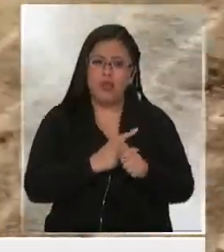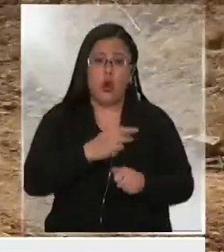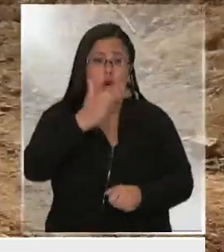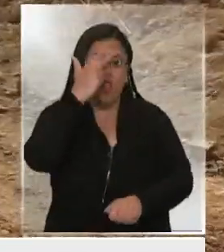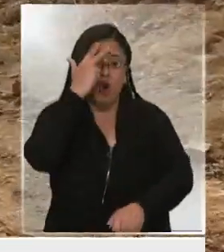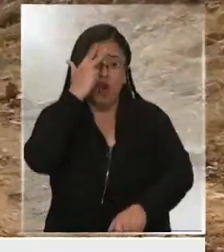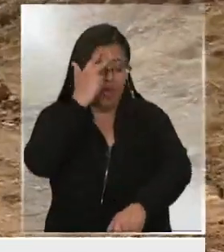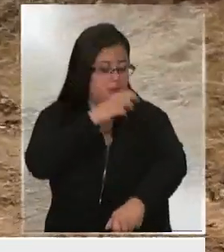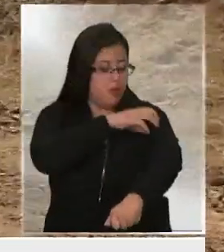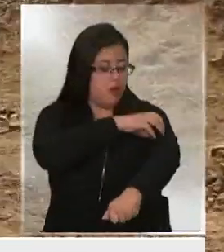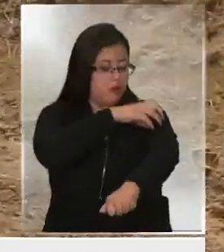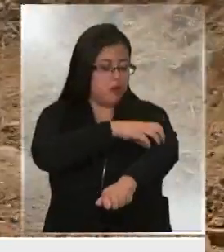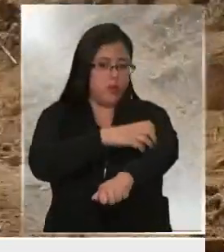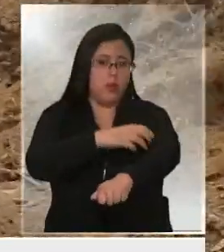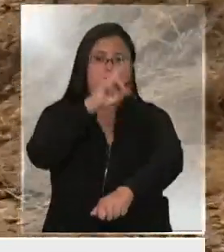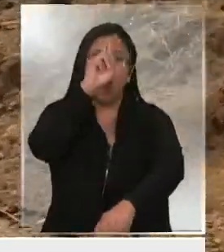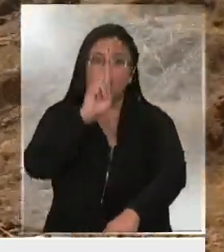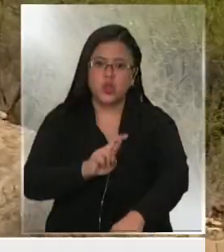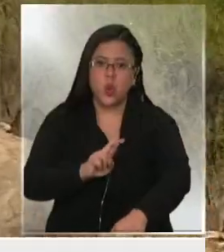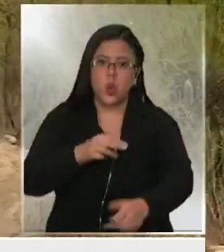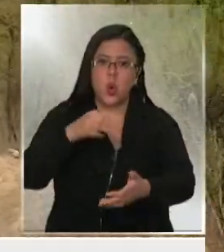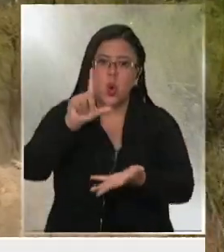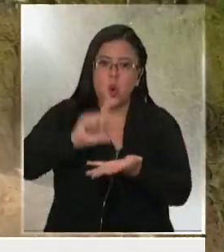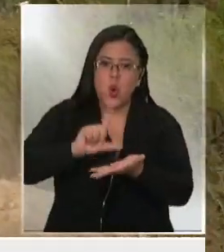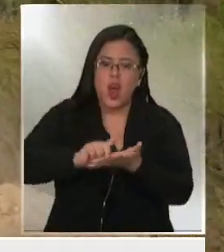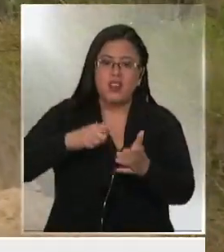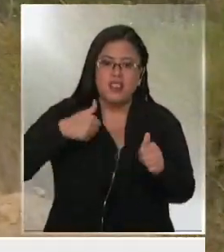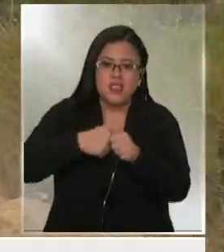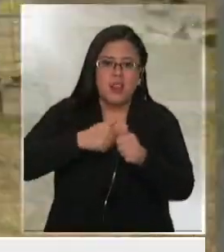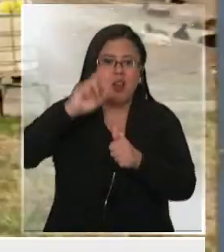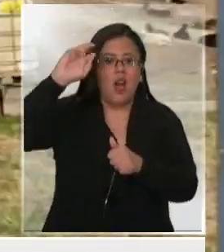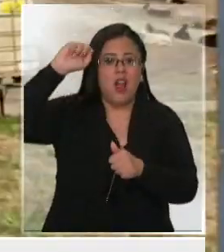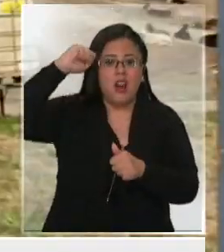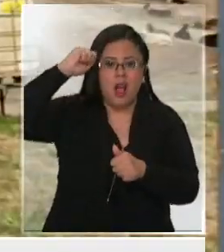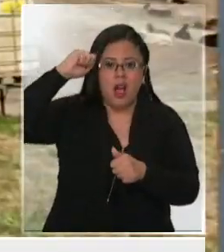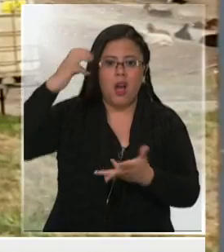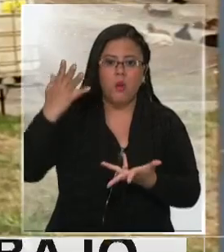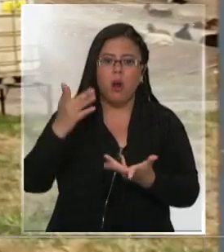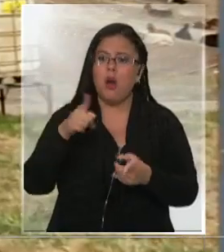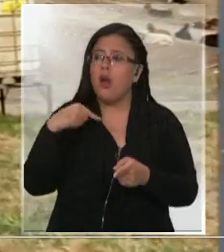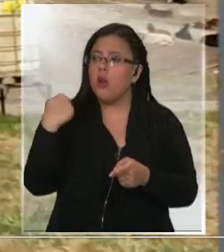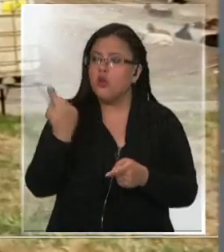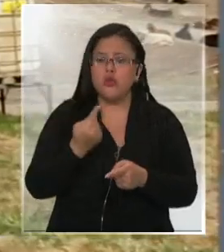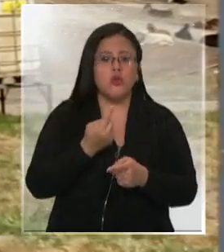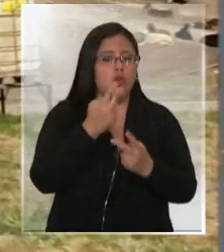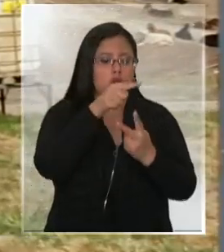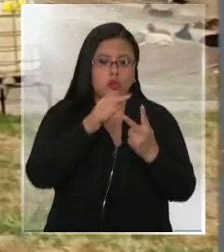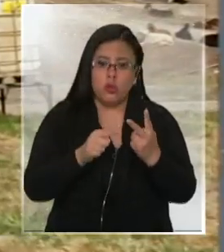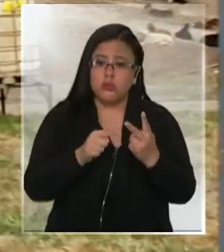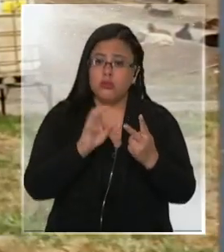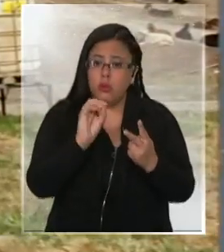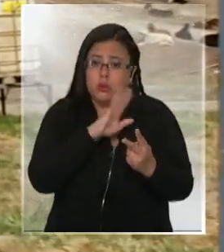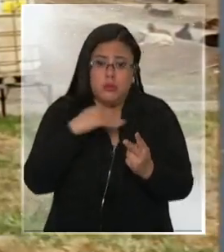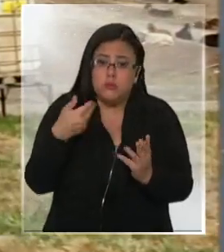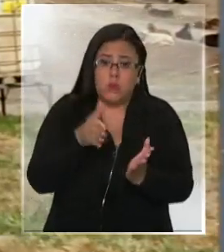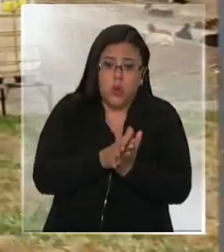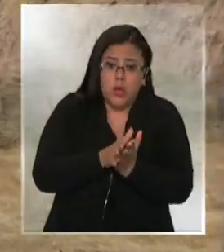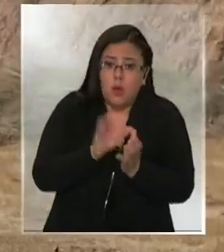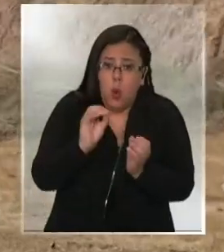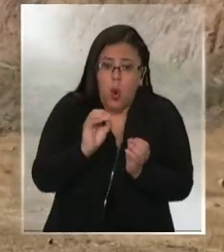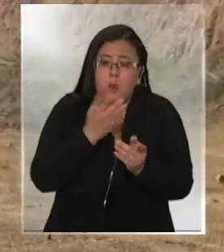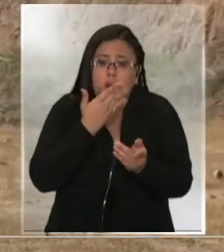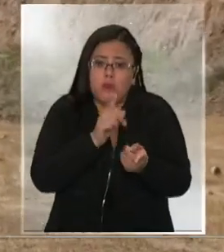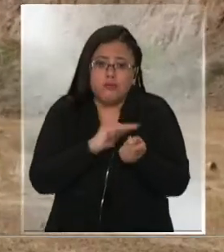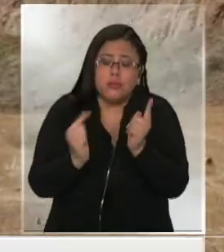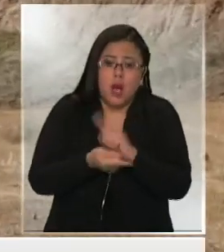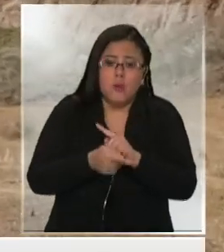Pelequén, al sur de Rancagua. Teníamos 2 opciones, dejar las cabras morir o moverlos para acá, para el sur.